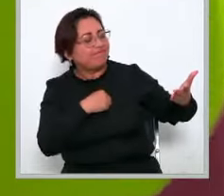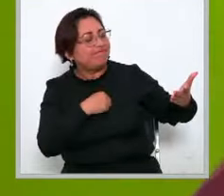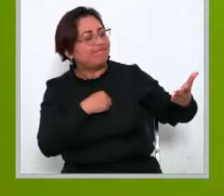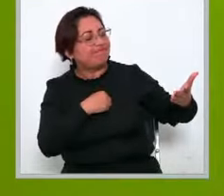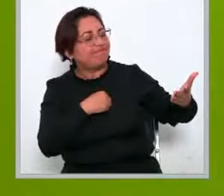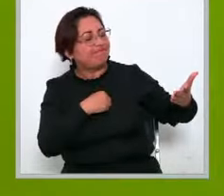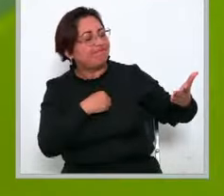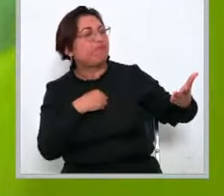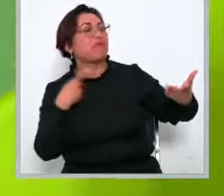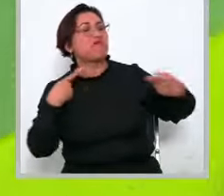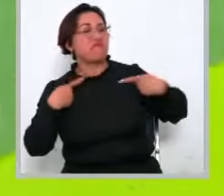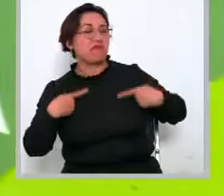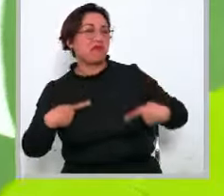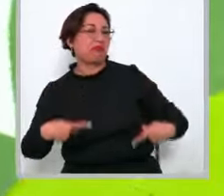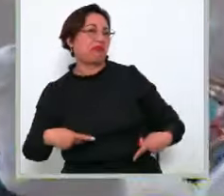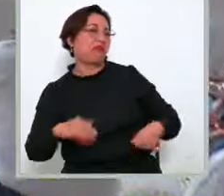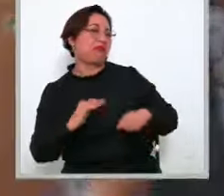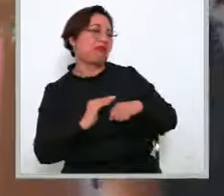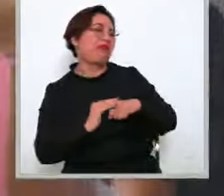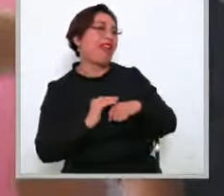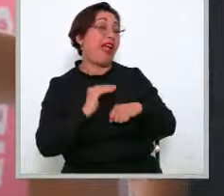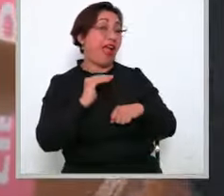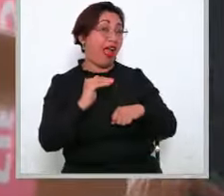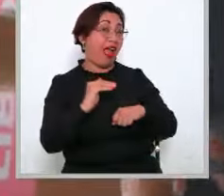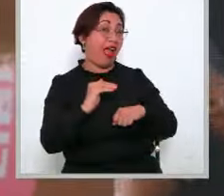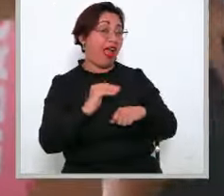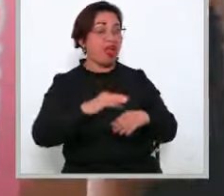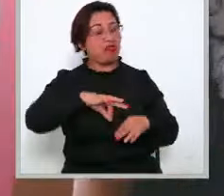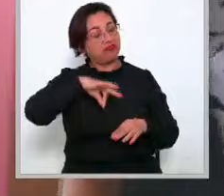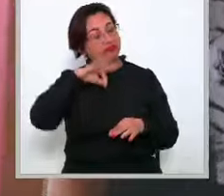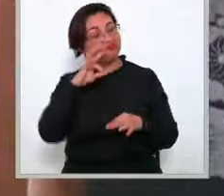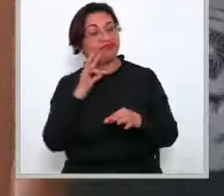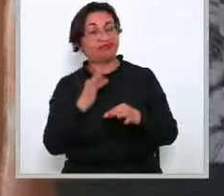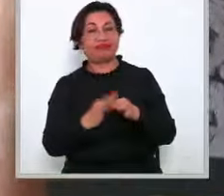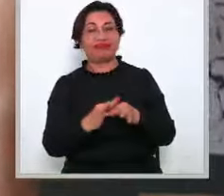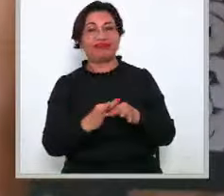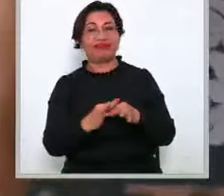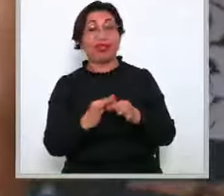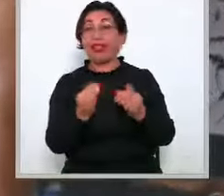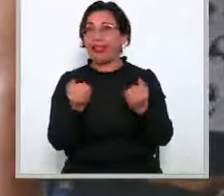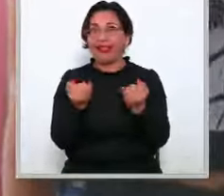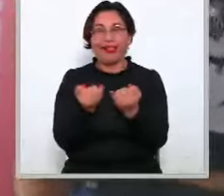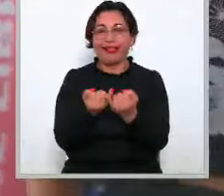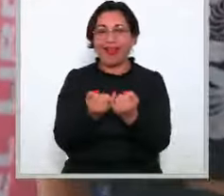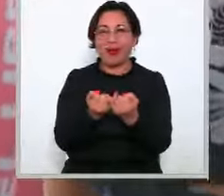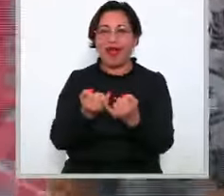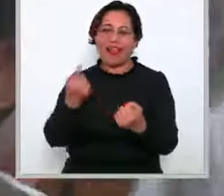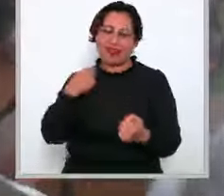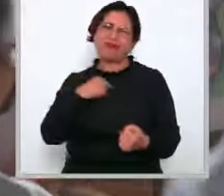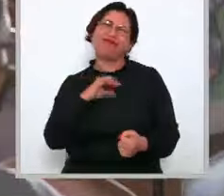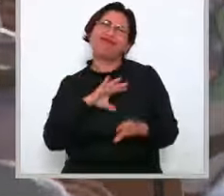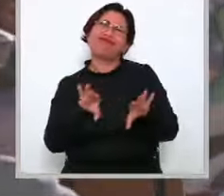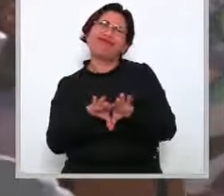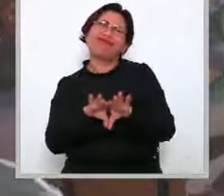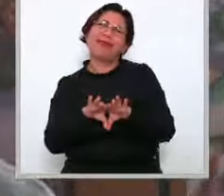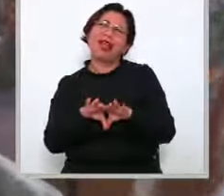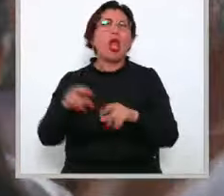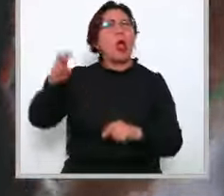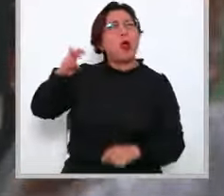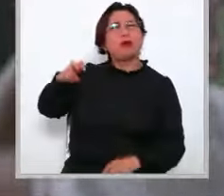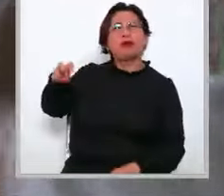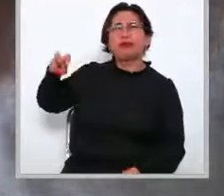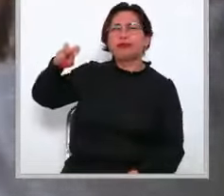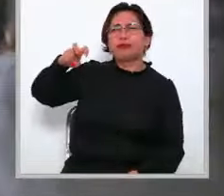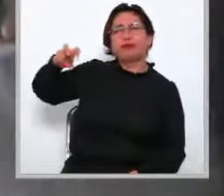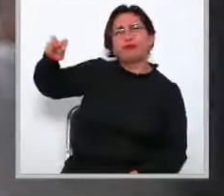¿Se imaginan que a través de la lectura podemos dar conocimiento y un viaje por todo el mundo? También podemos agregar